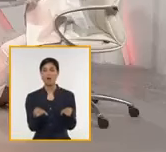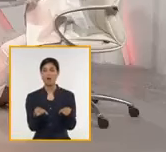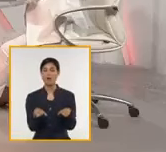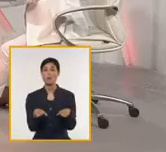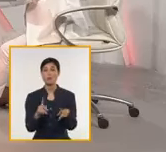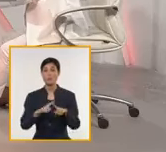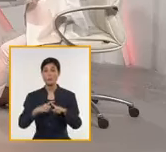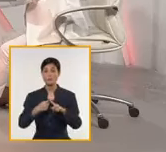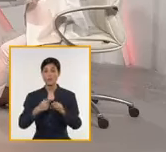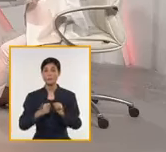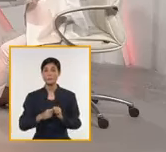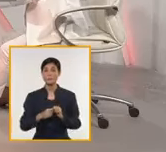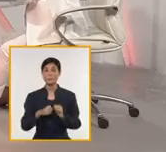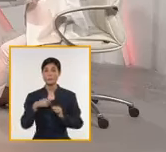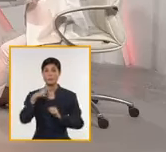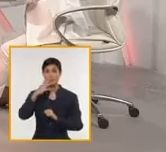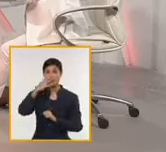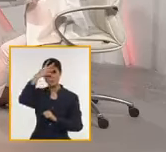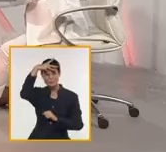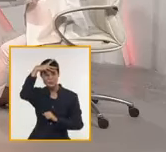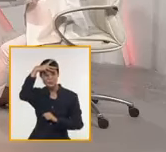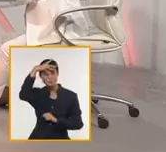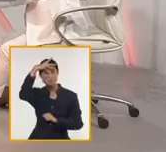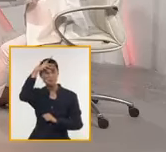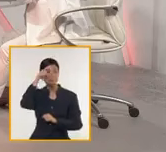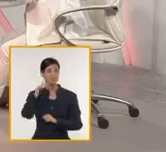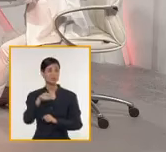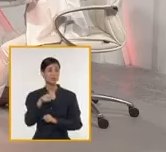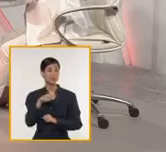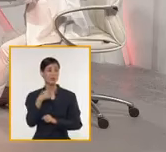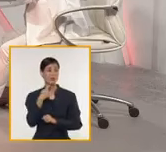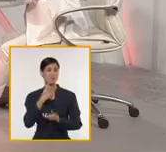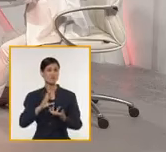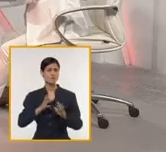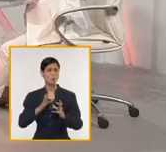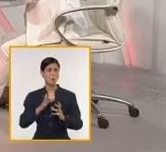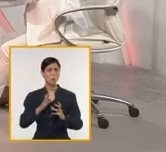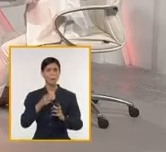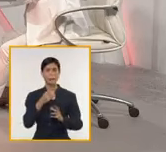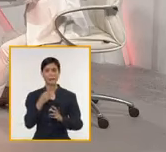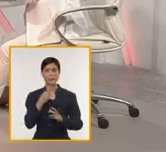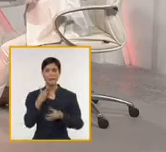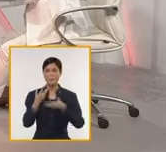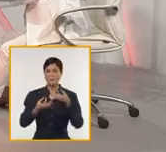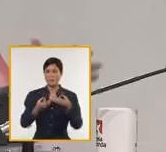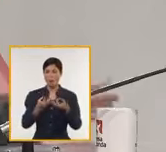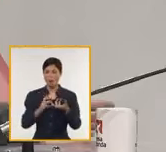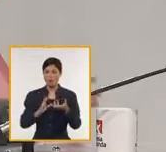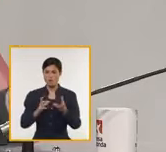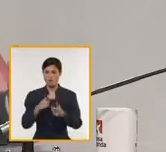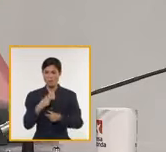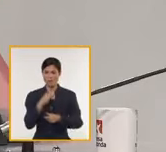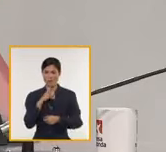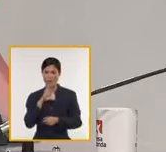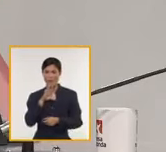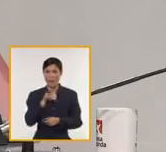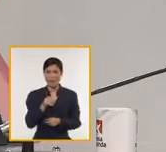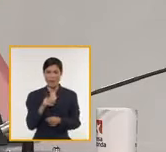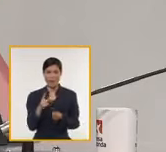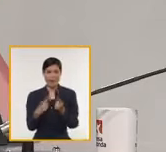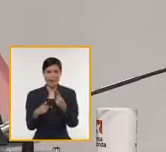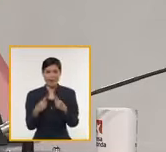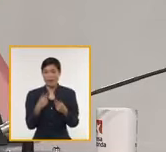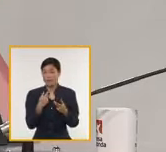en la región yo creo que también muestran la gravedad del asunto, la seriedad. Claro, hay... Que son diversas, ¿no?